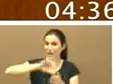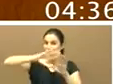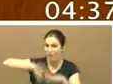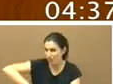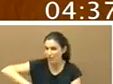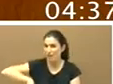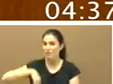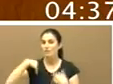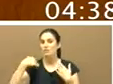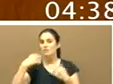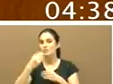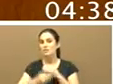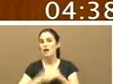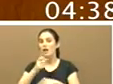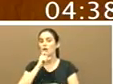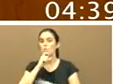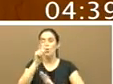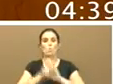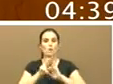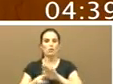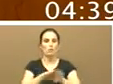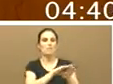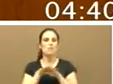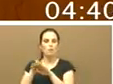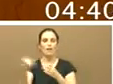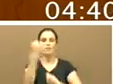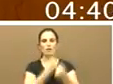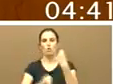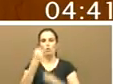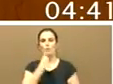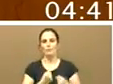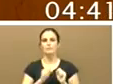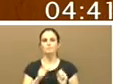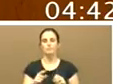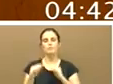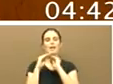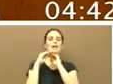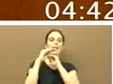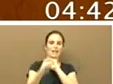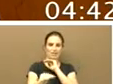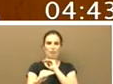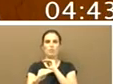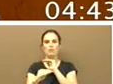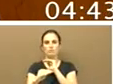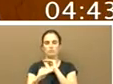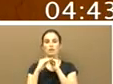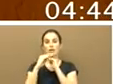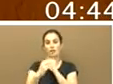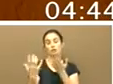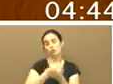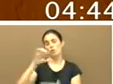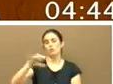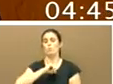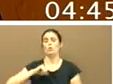se determina el marco de igualdad económica ante una equidad que se pretende ante todas las